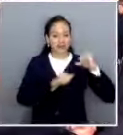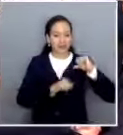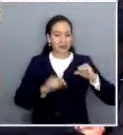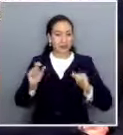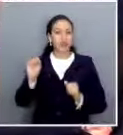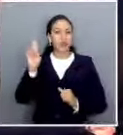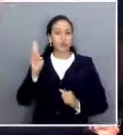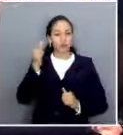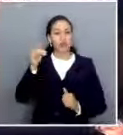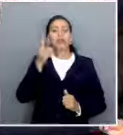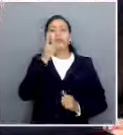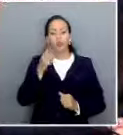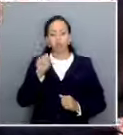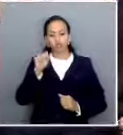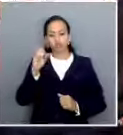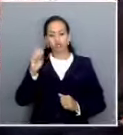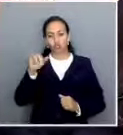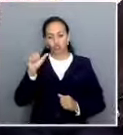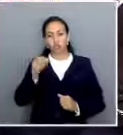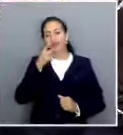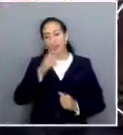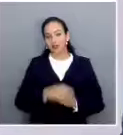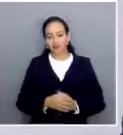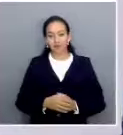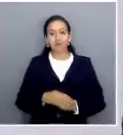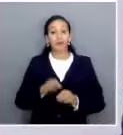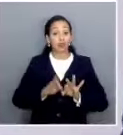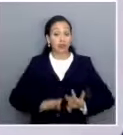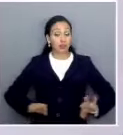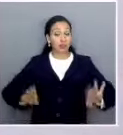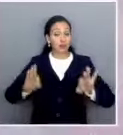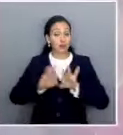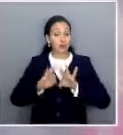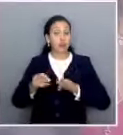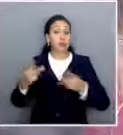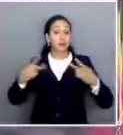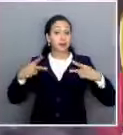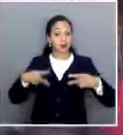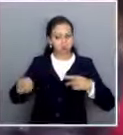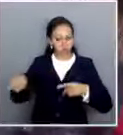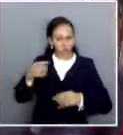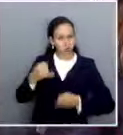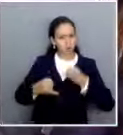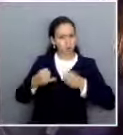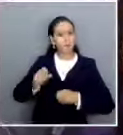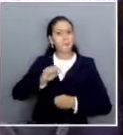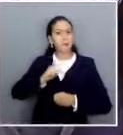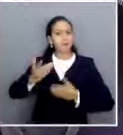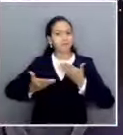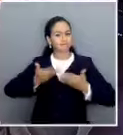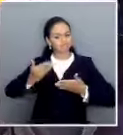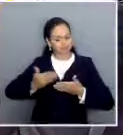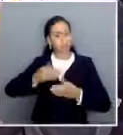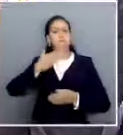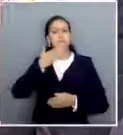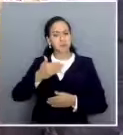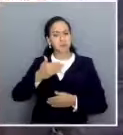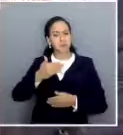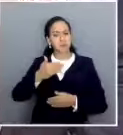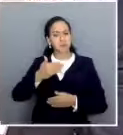reforma debe preservar la carrera judicial. Deberán demostrarse previamente las aptitudes